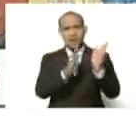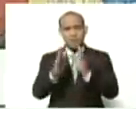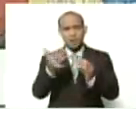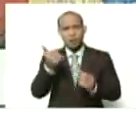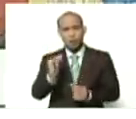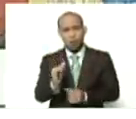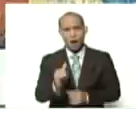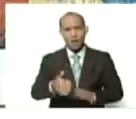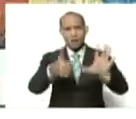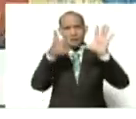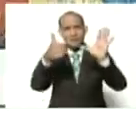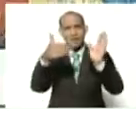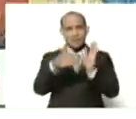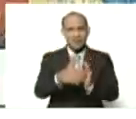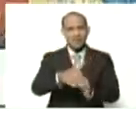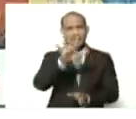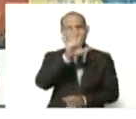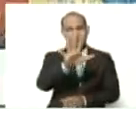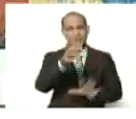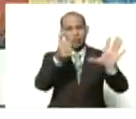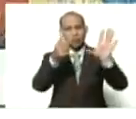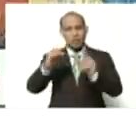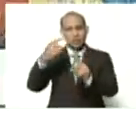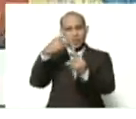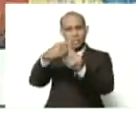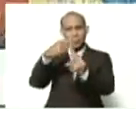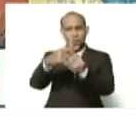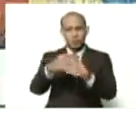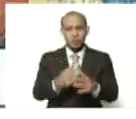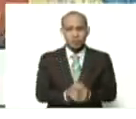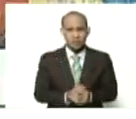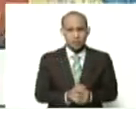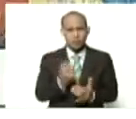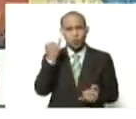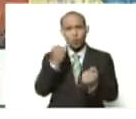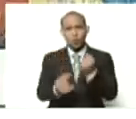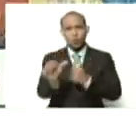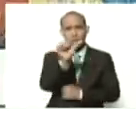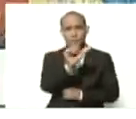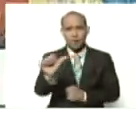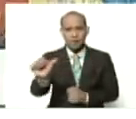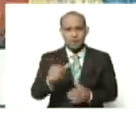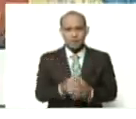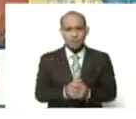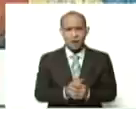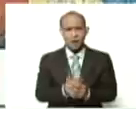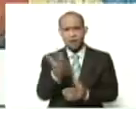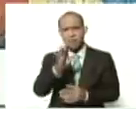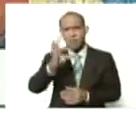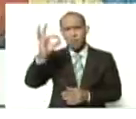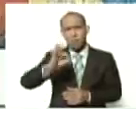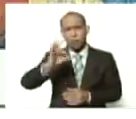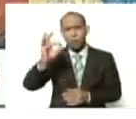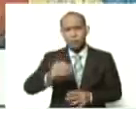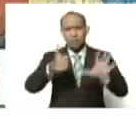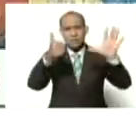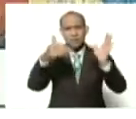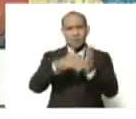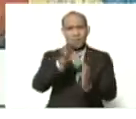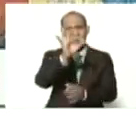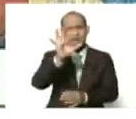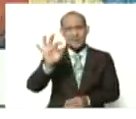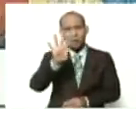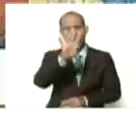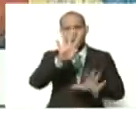Venezuela 6.560 casos activos. En la última semana hemos mantenido un promedio de 6.547